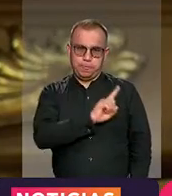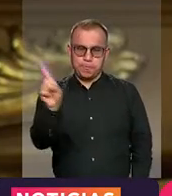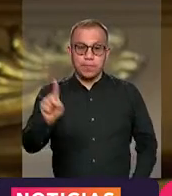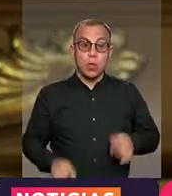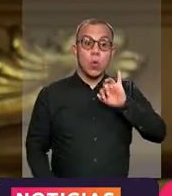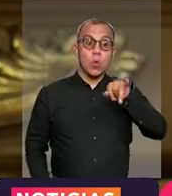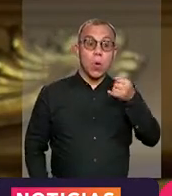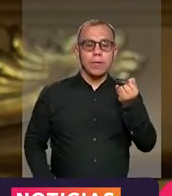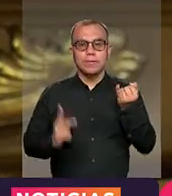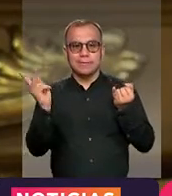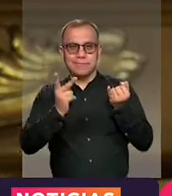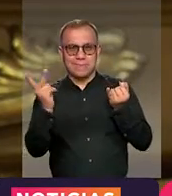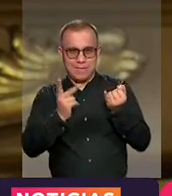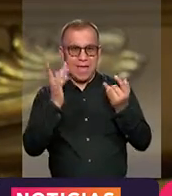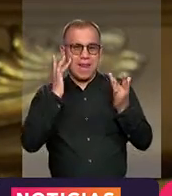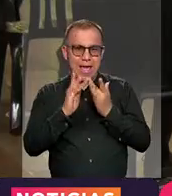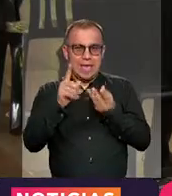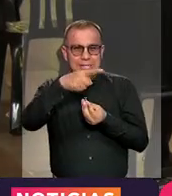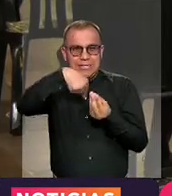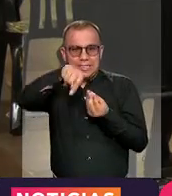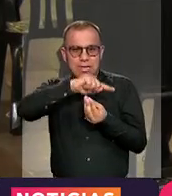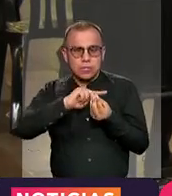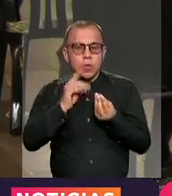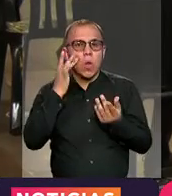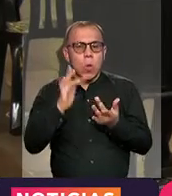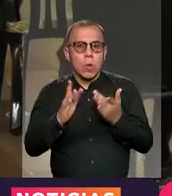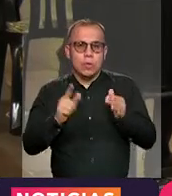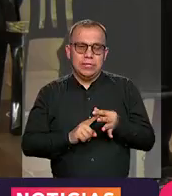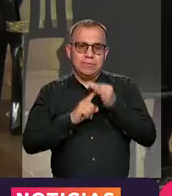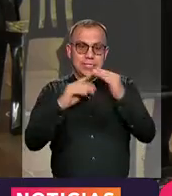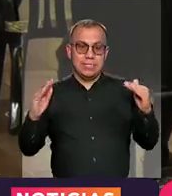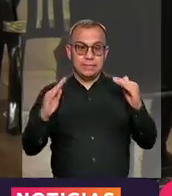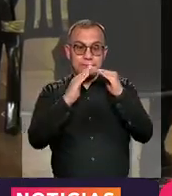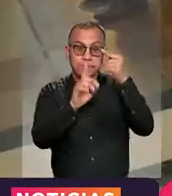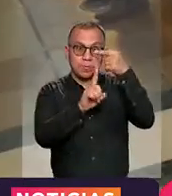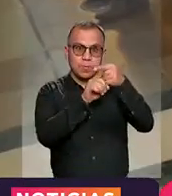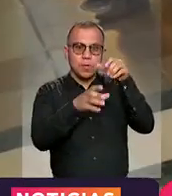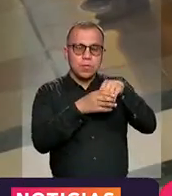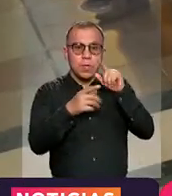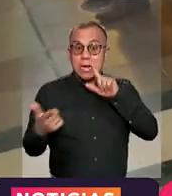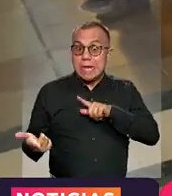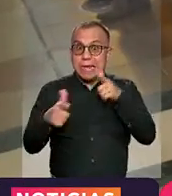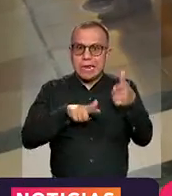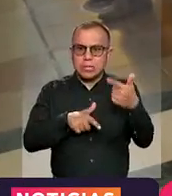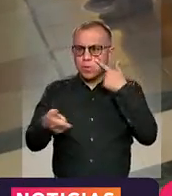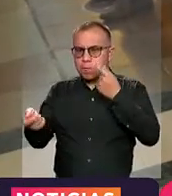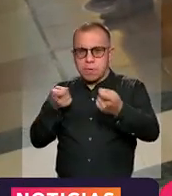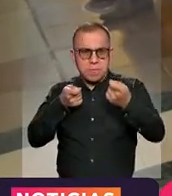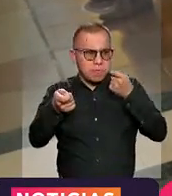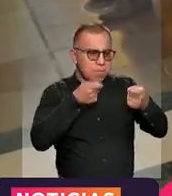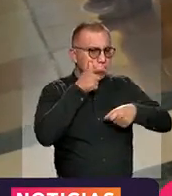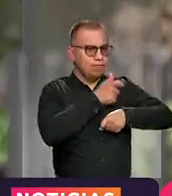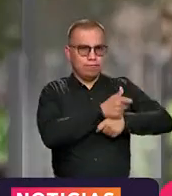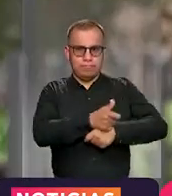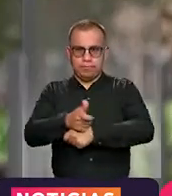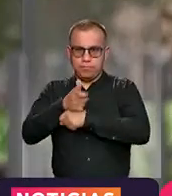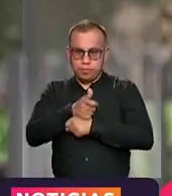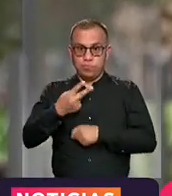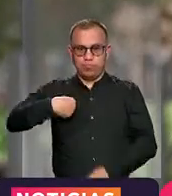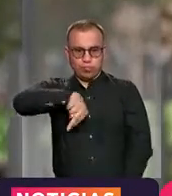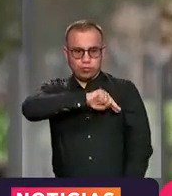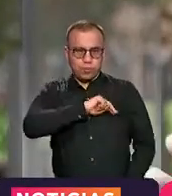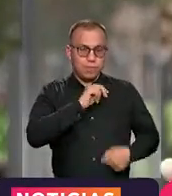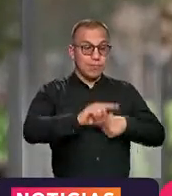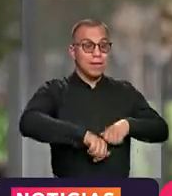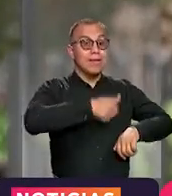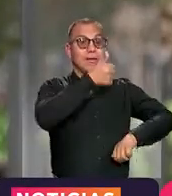días jueves y viernes santo registran más personas en los templos. Por esta razón ya están listos los controles de inspección. Nosotros desde la